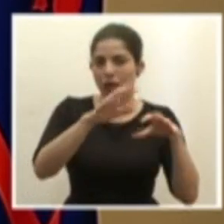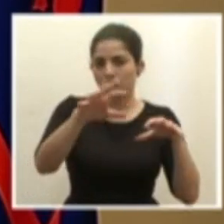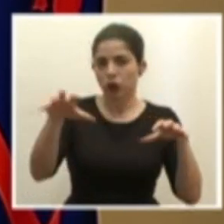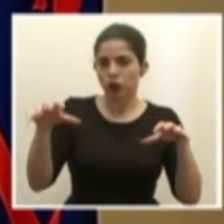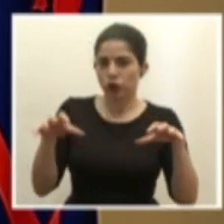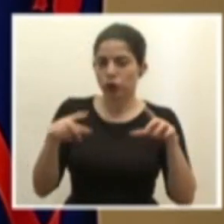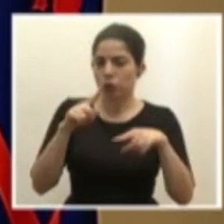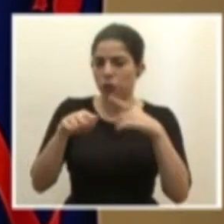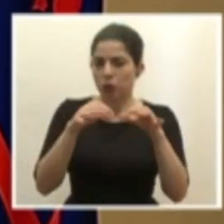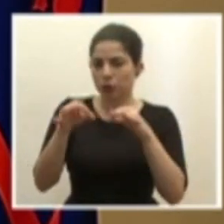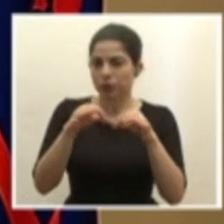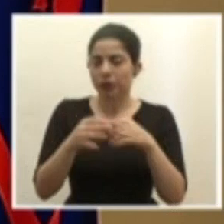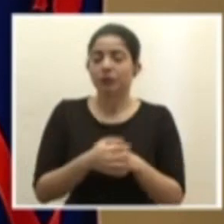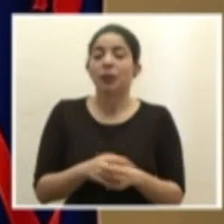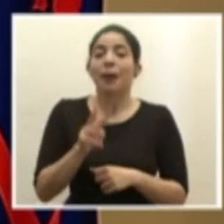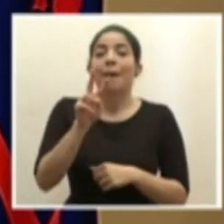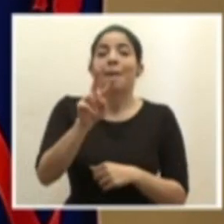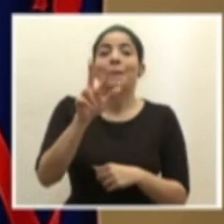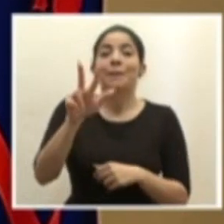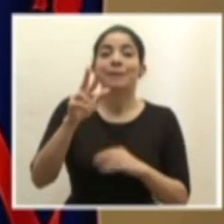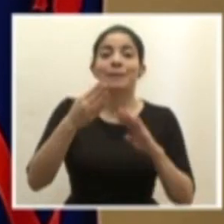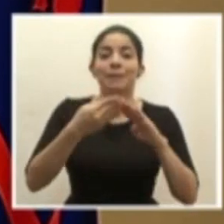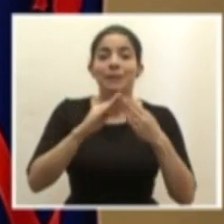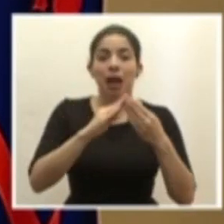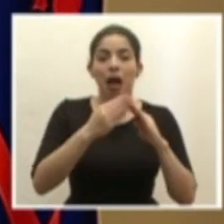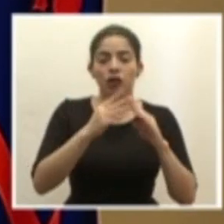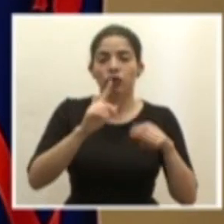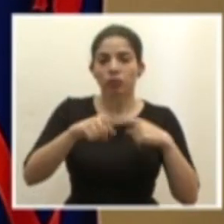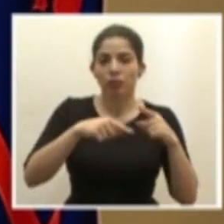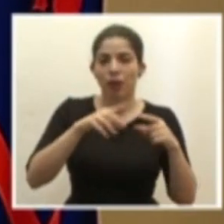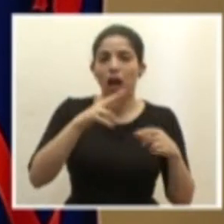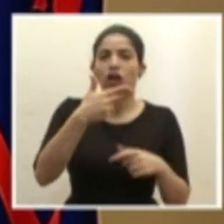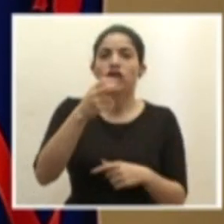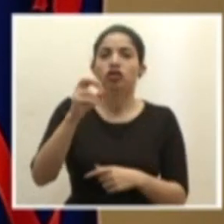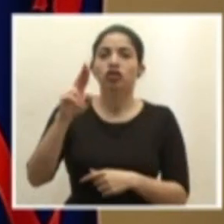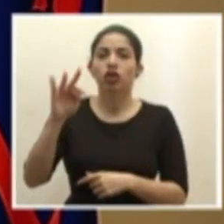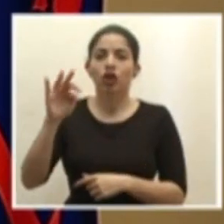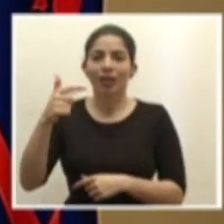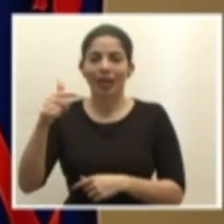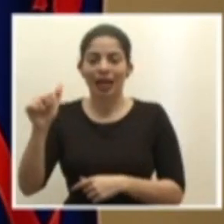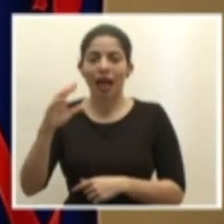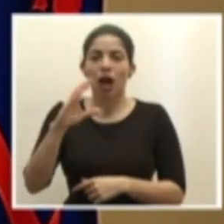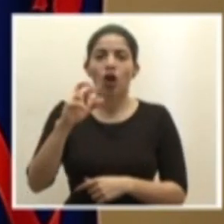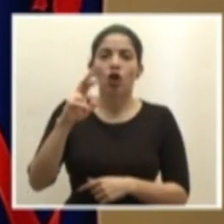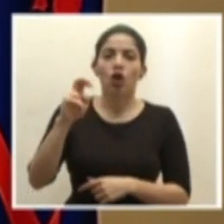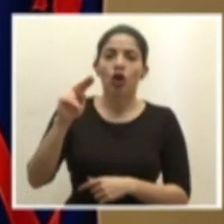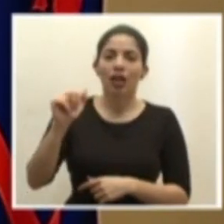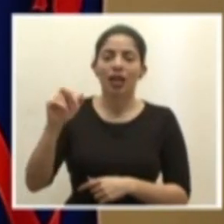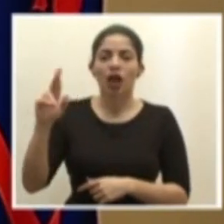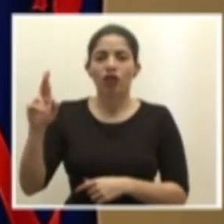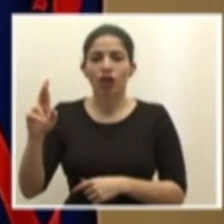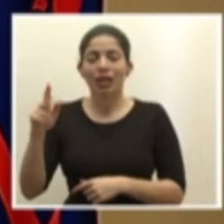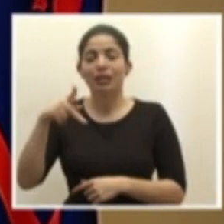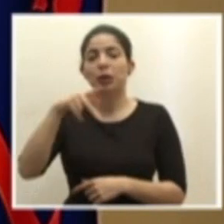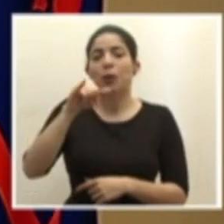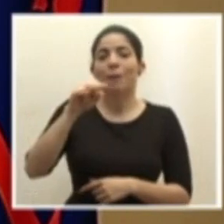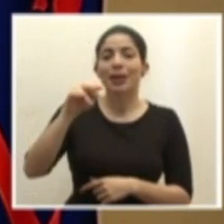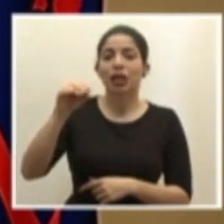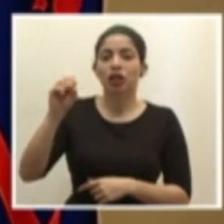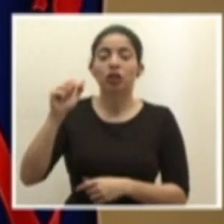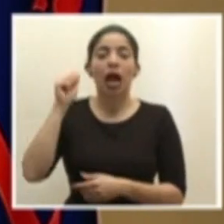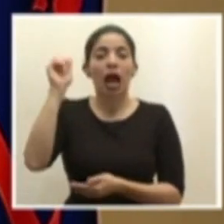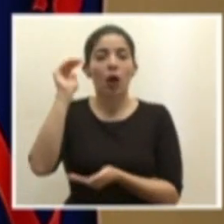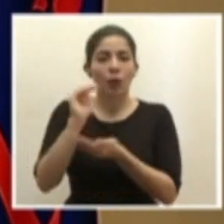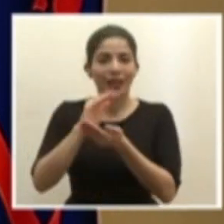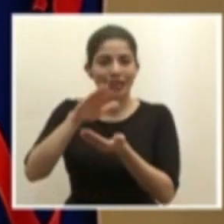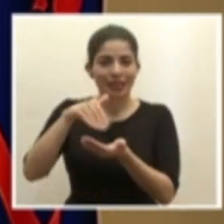detallar. Son los 23 barrios de Chorotega, Corina Rodríguez, Los Pinos,